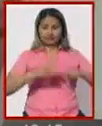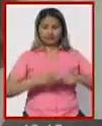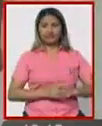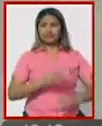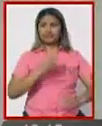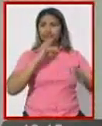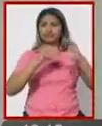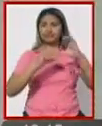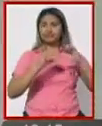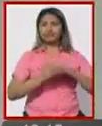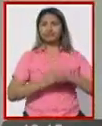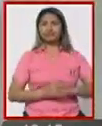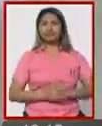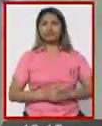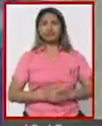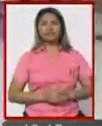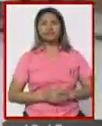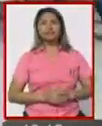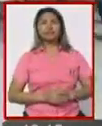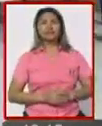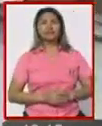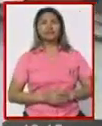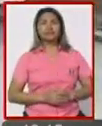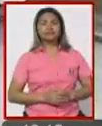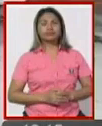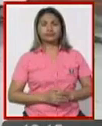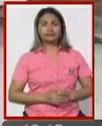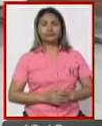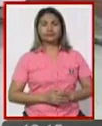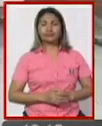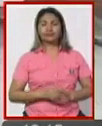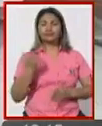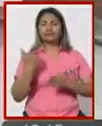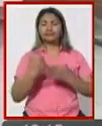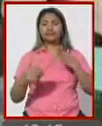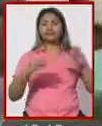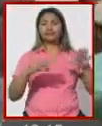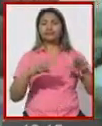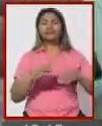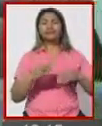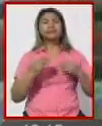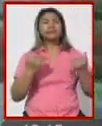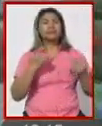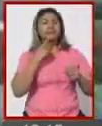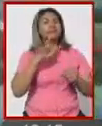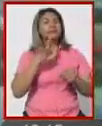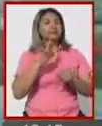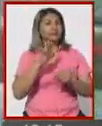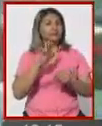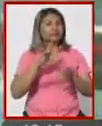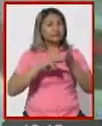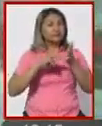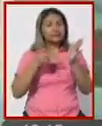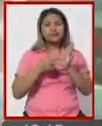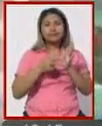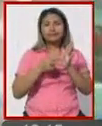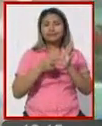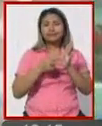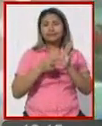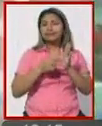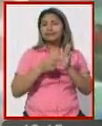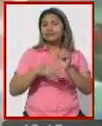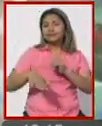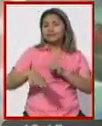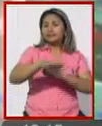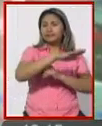lo comunicará oportunamente. La situación actual que tenemos compromete más que todo en la parte urbana del